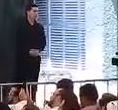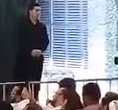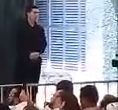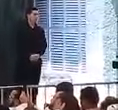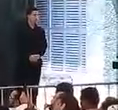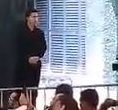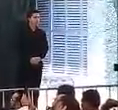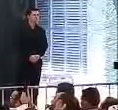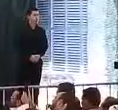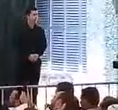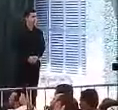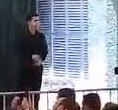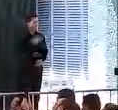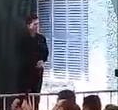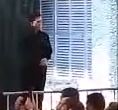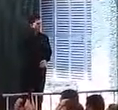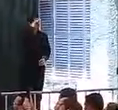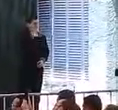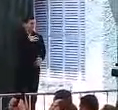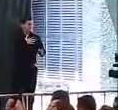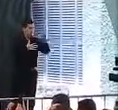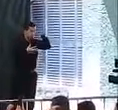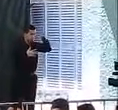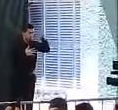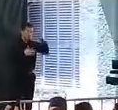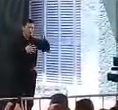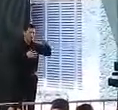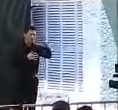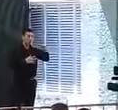crean que soy tonto.